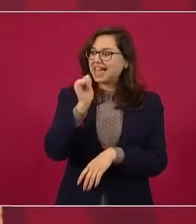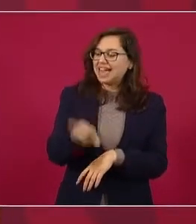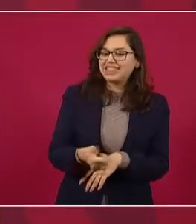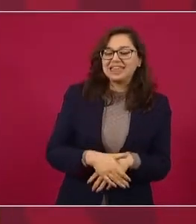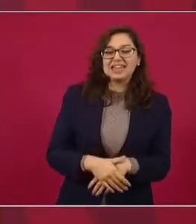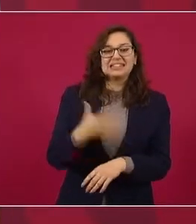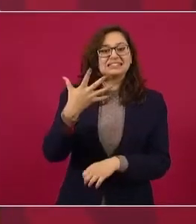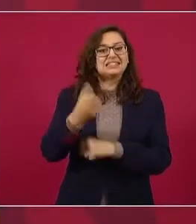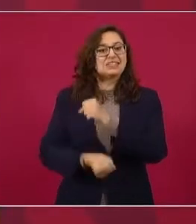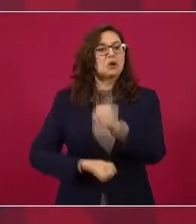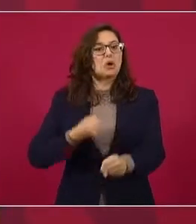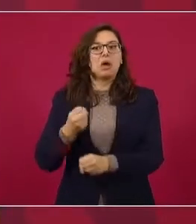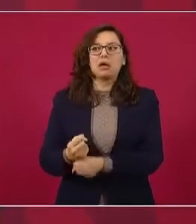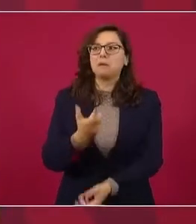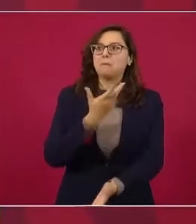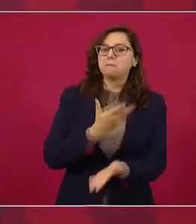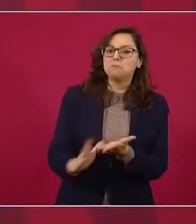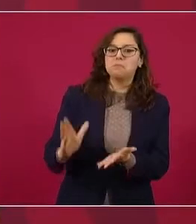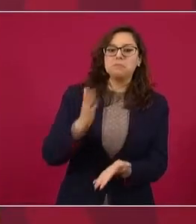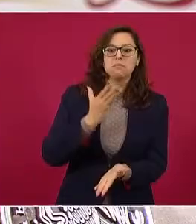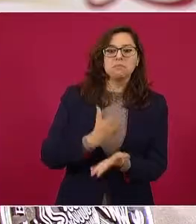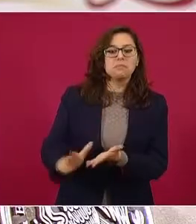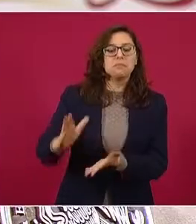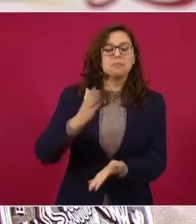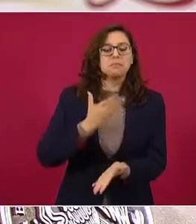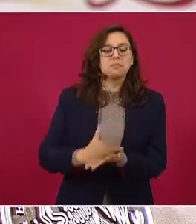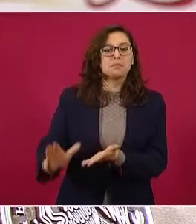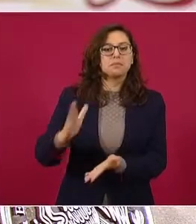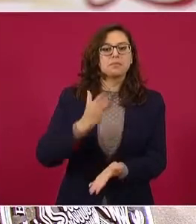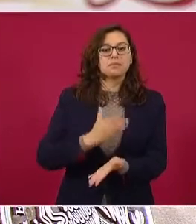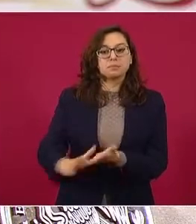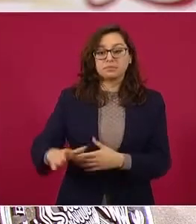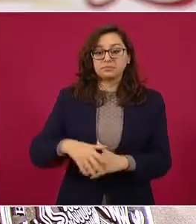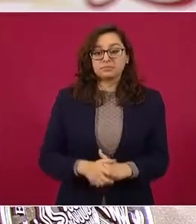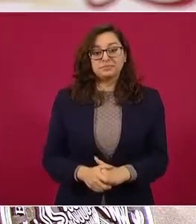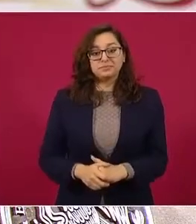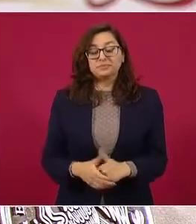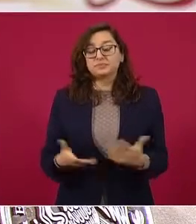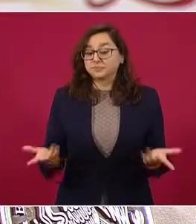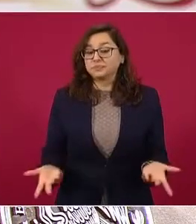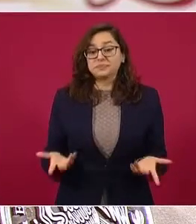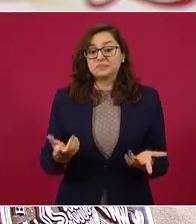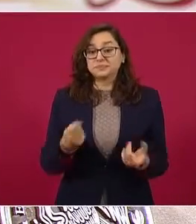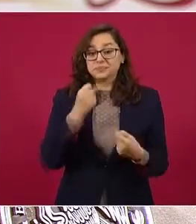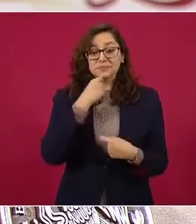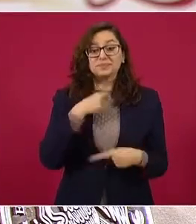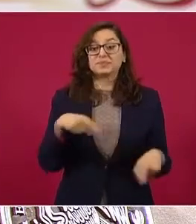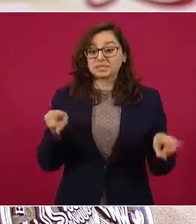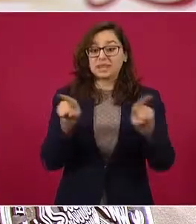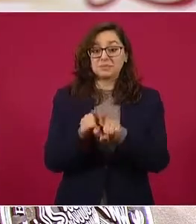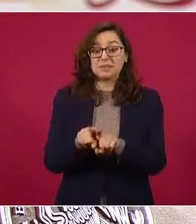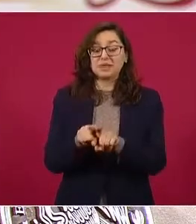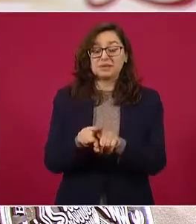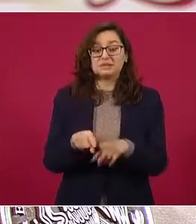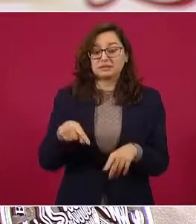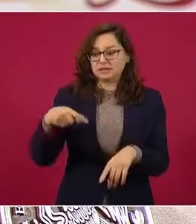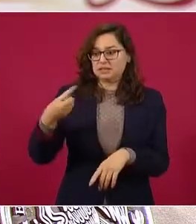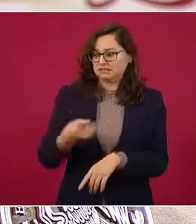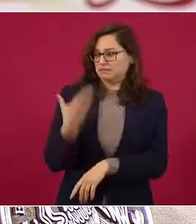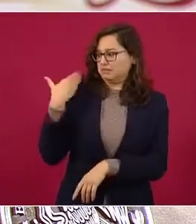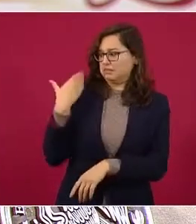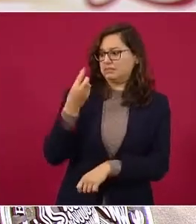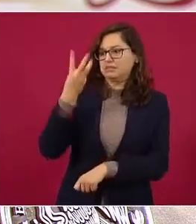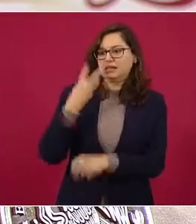y durante 5 años estuvimos pagando esas cantidades. También desde el principio de esta administración